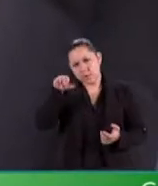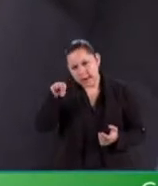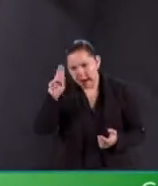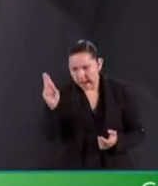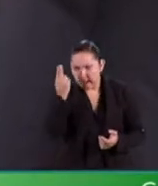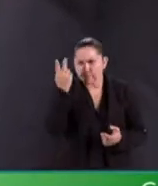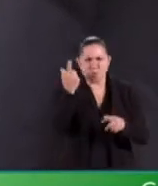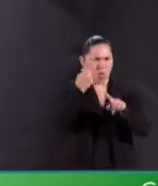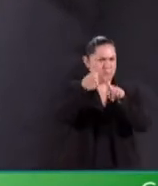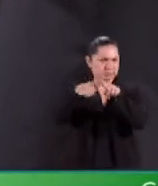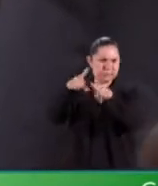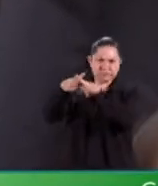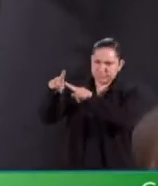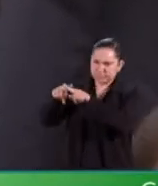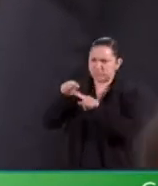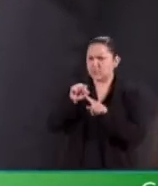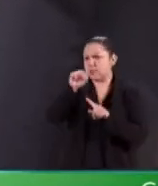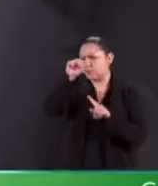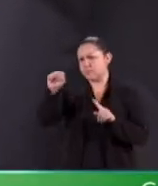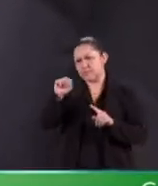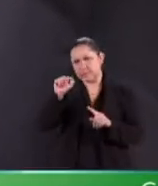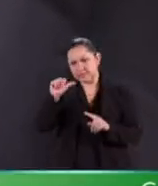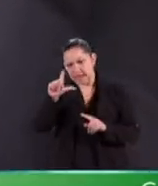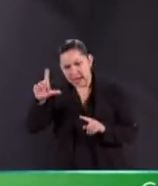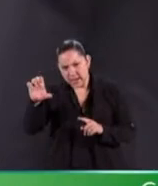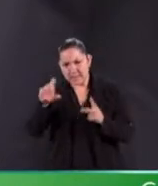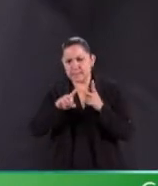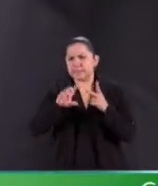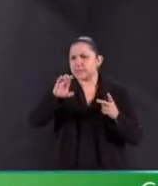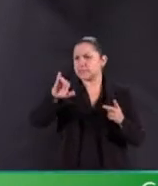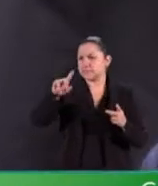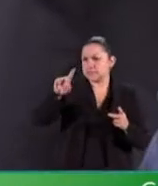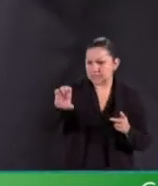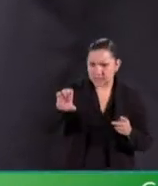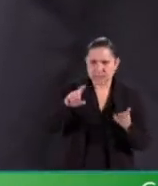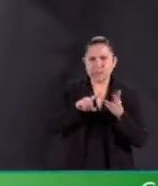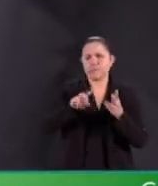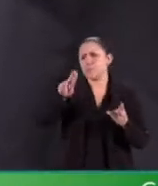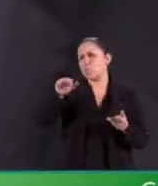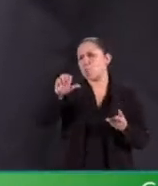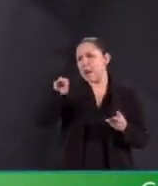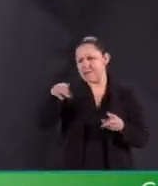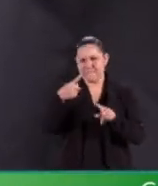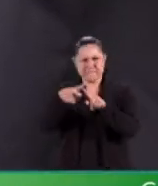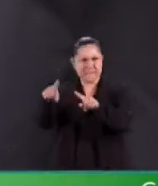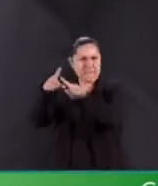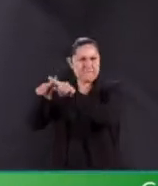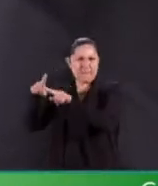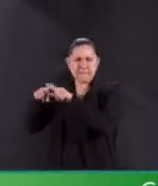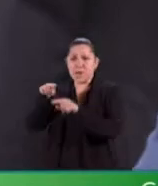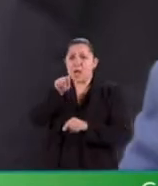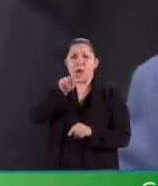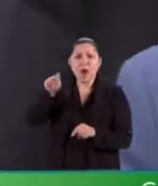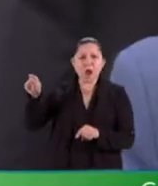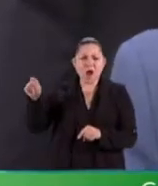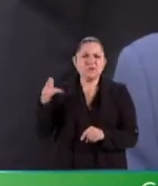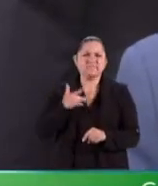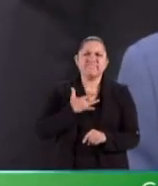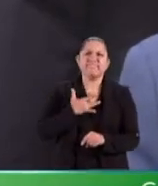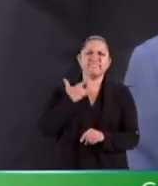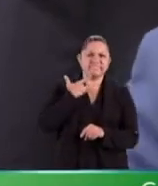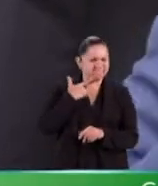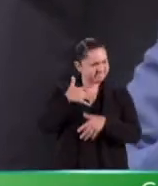universidades como la Universidad La Salle, el CIDE y la UAM, que han decidido salir a marchar a las